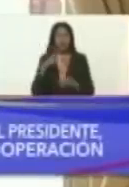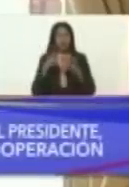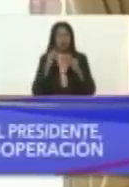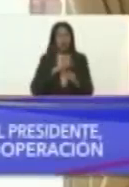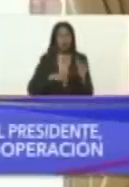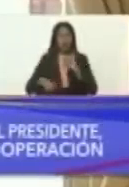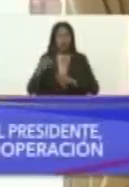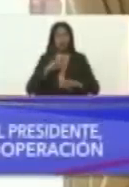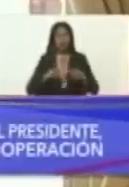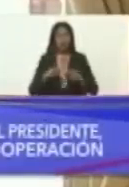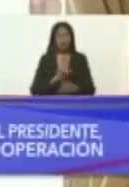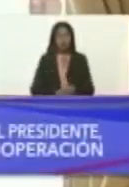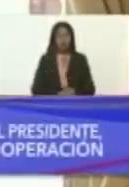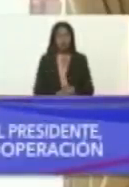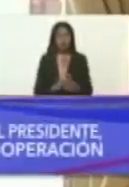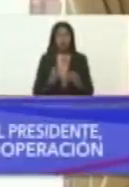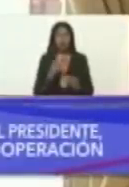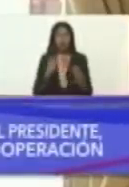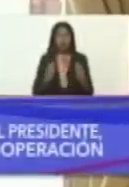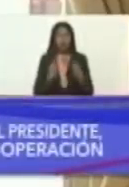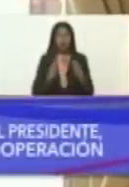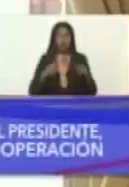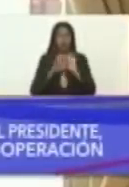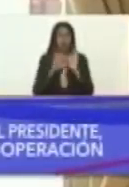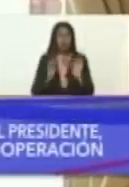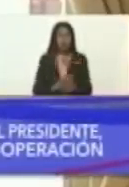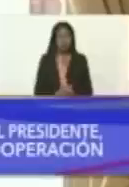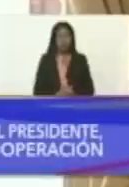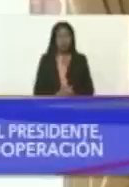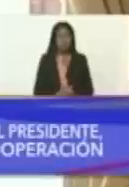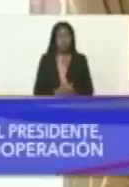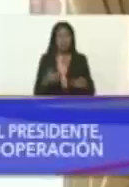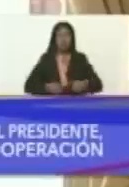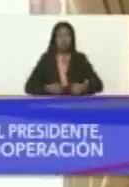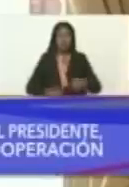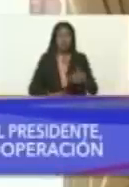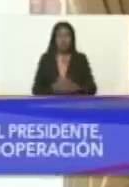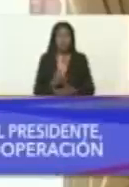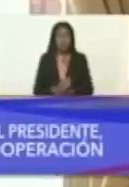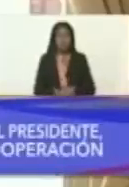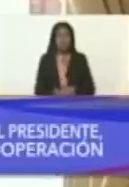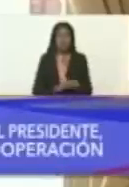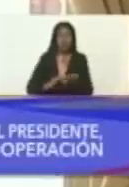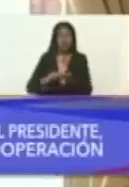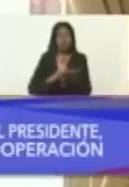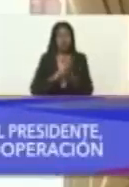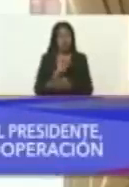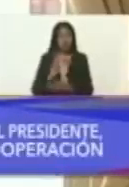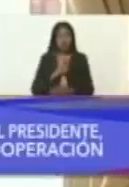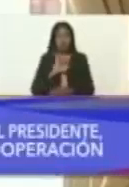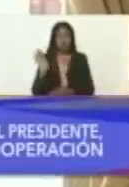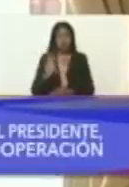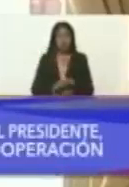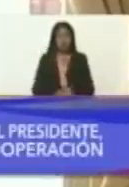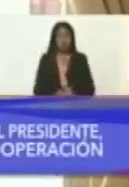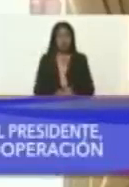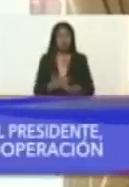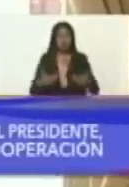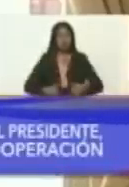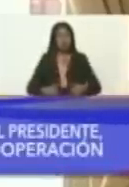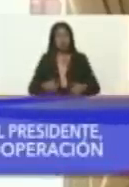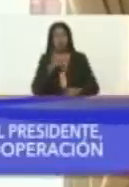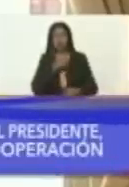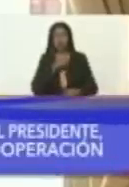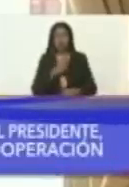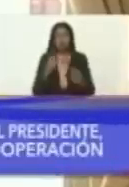nuestro amor toda nuestra vida está dedicada a la recuperación de nuestra patria a la resistencia